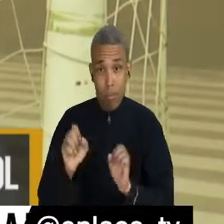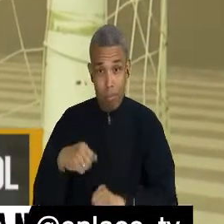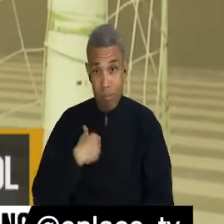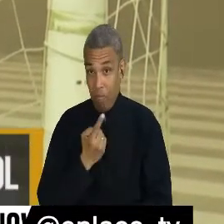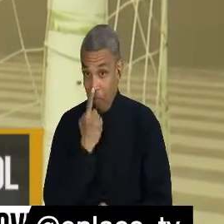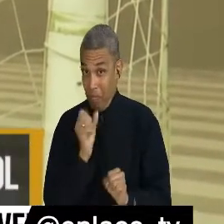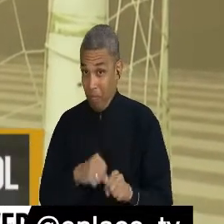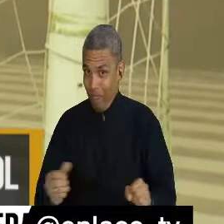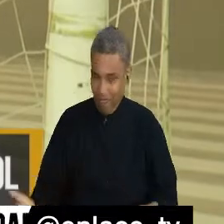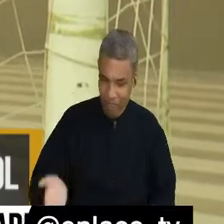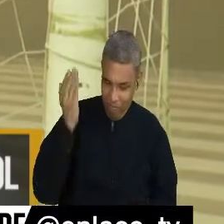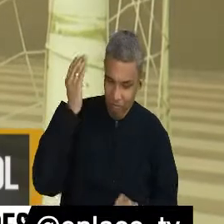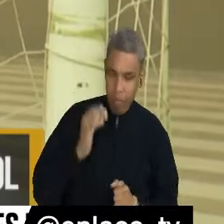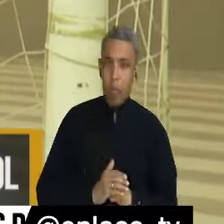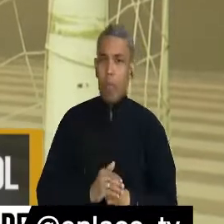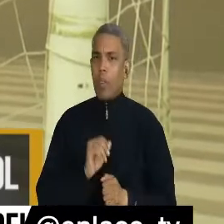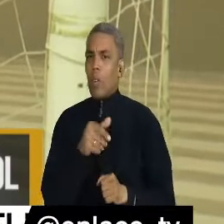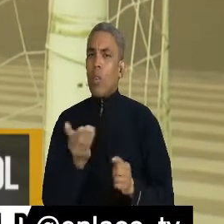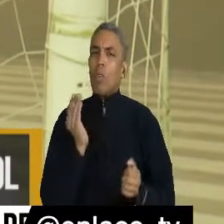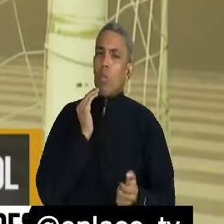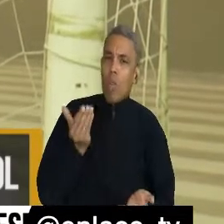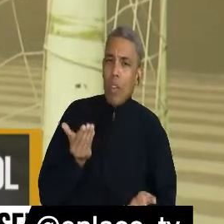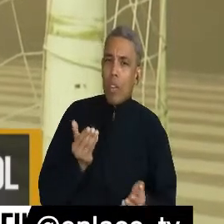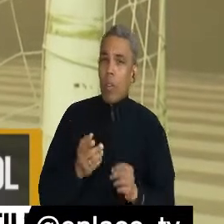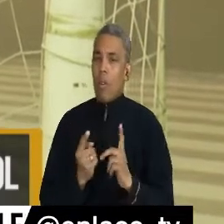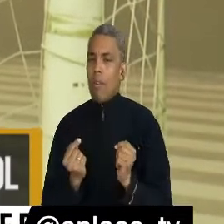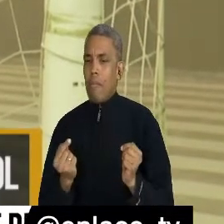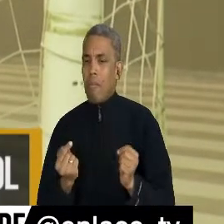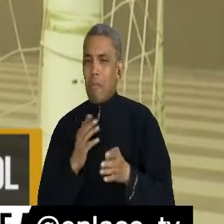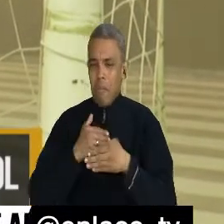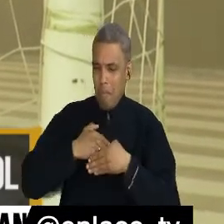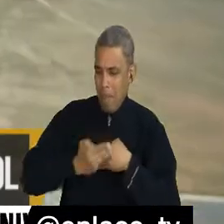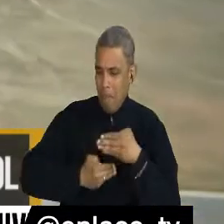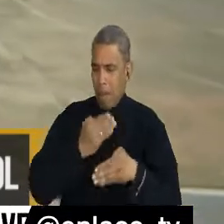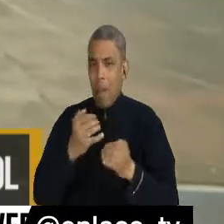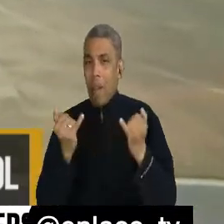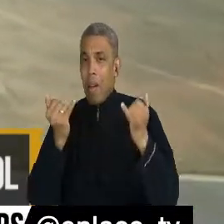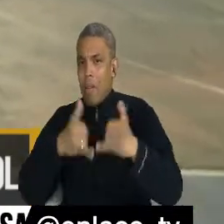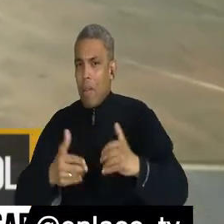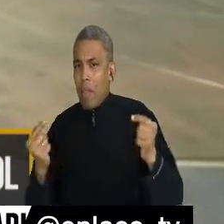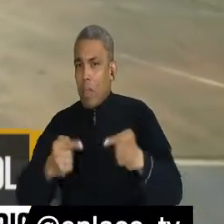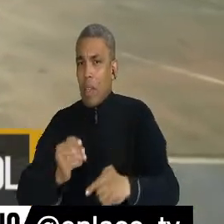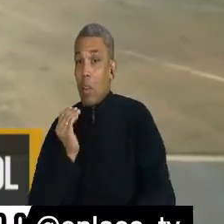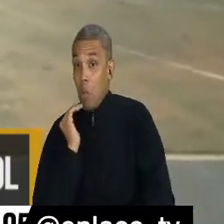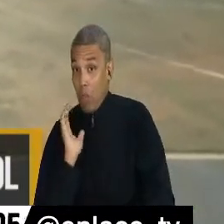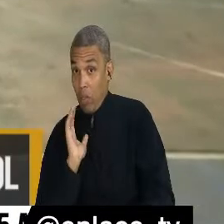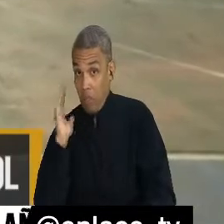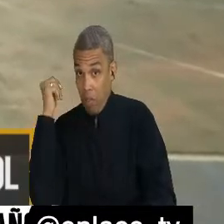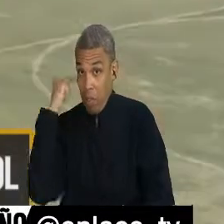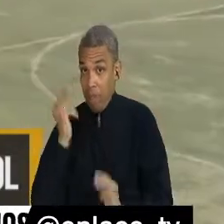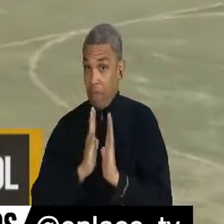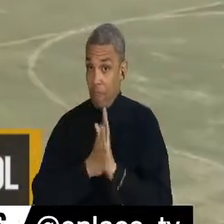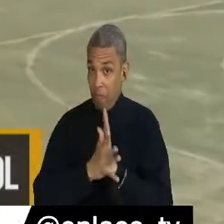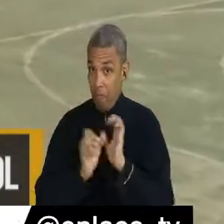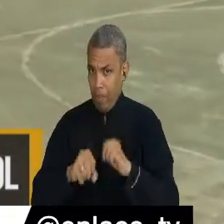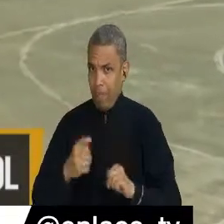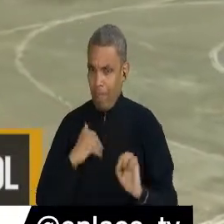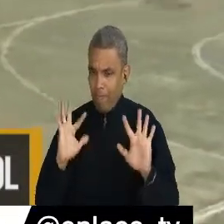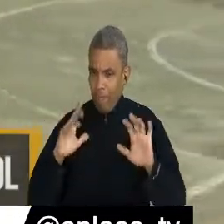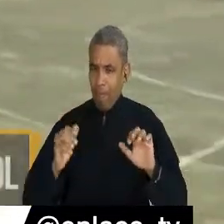deporte, y estén pendientes, atentos a cuando se juegue la gran final de este torneo para que nos acompañen. En este torneo participan equipos del corregimiento